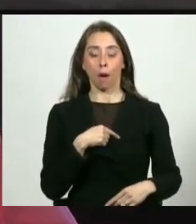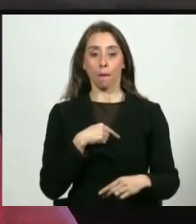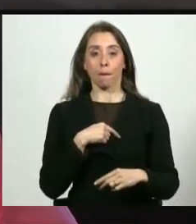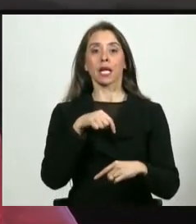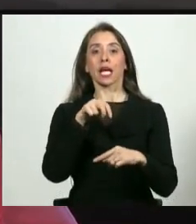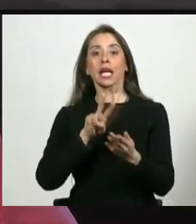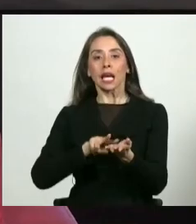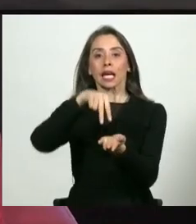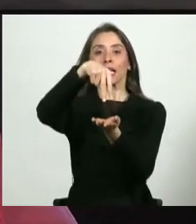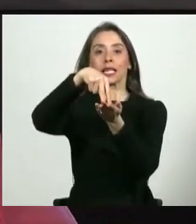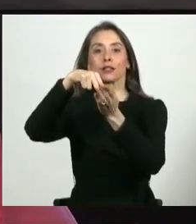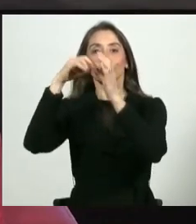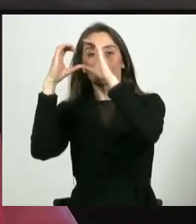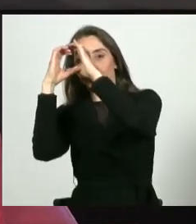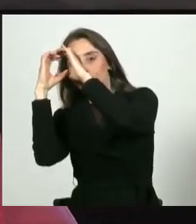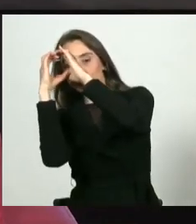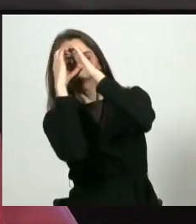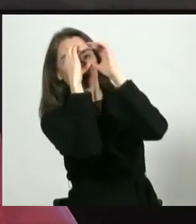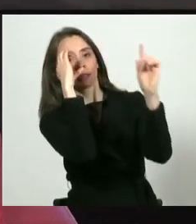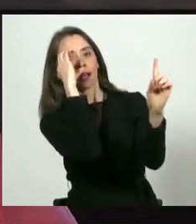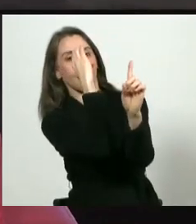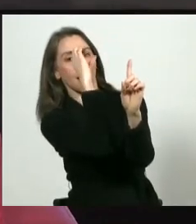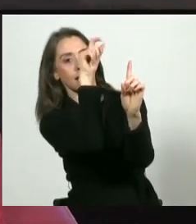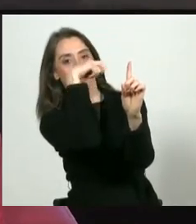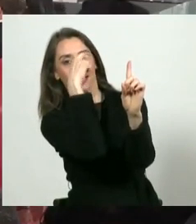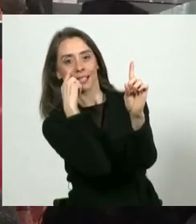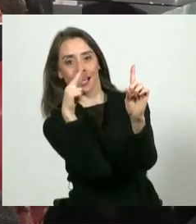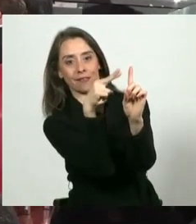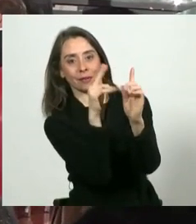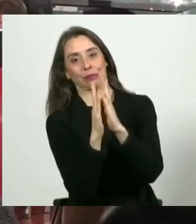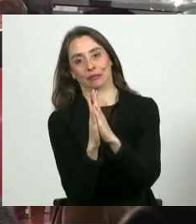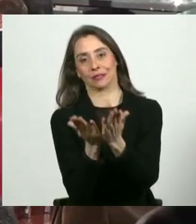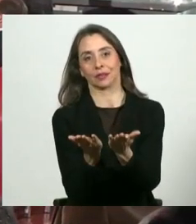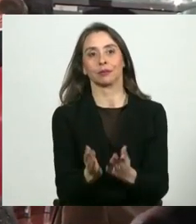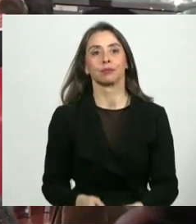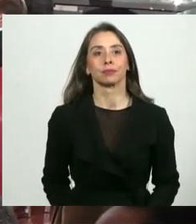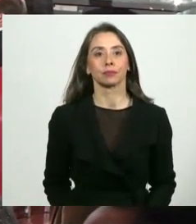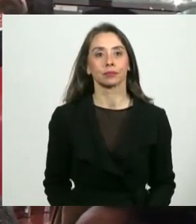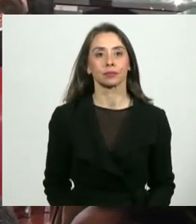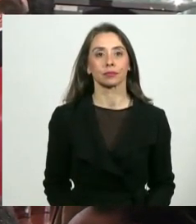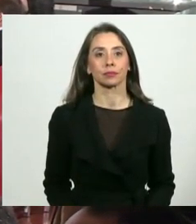pie para que la cámara los pueda registrar, por favor. Adelante. Bien, mi nombre es